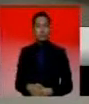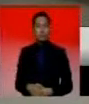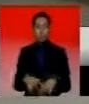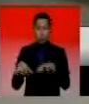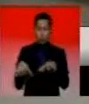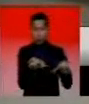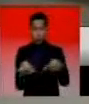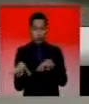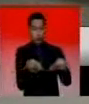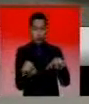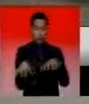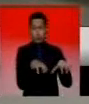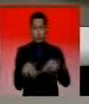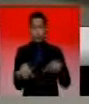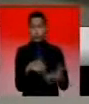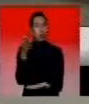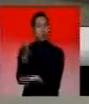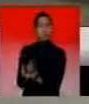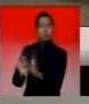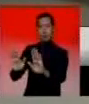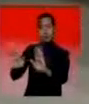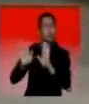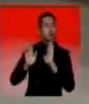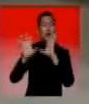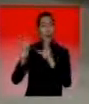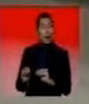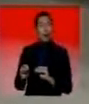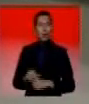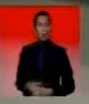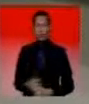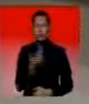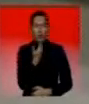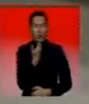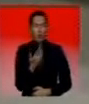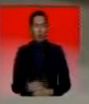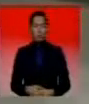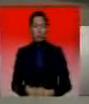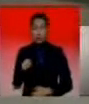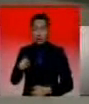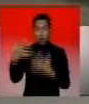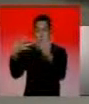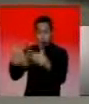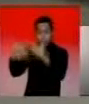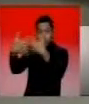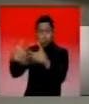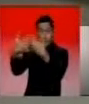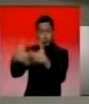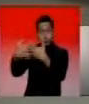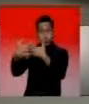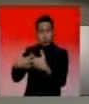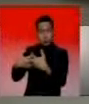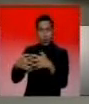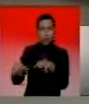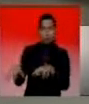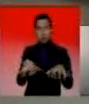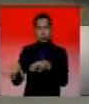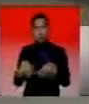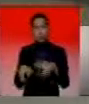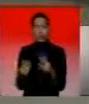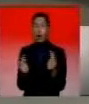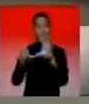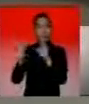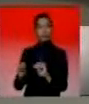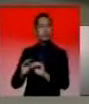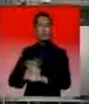vibración por las vibraciones o sea tiene unos sensores entiendo la refinería y cuando hay mucha vibración que efectivamente